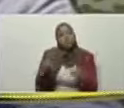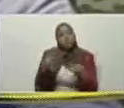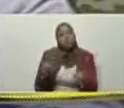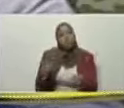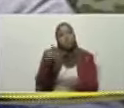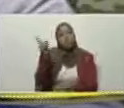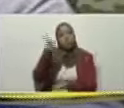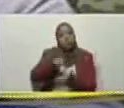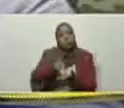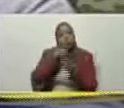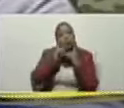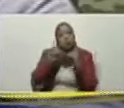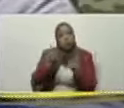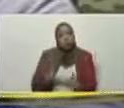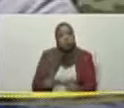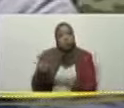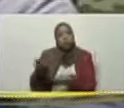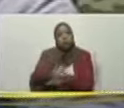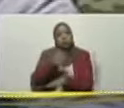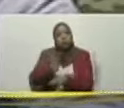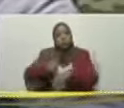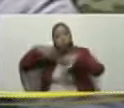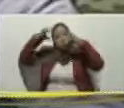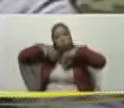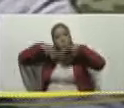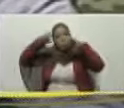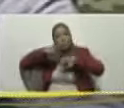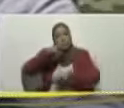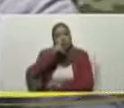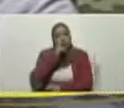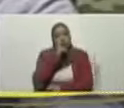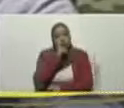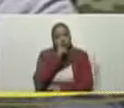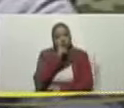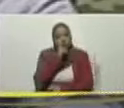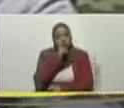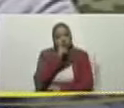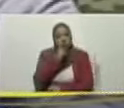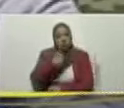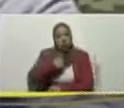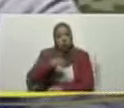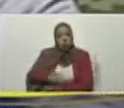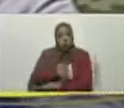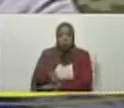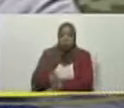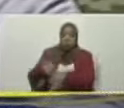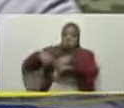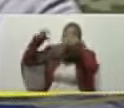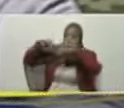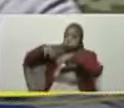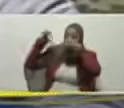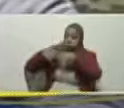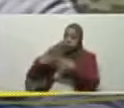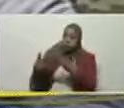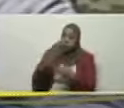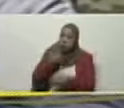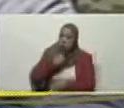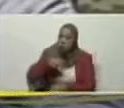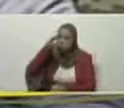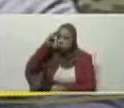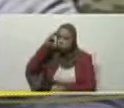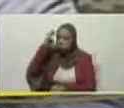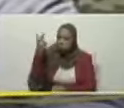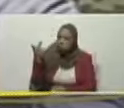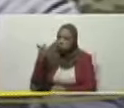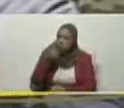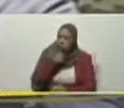apátrida a decir que la culpa de la lluvia era de Maduro, que llovió así por culpa de Maduro. Gente irracional.